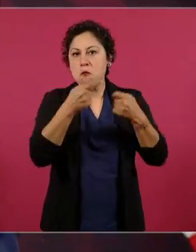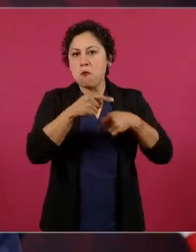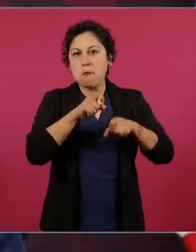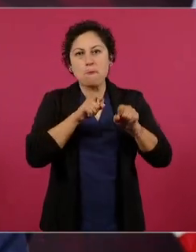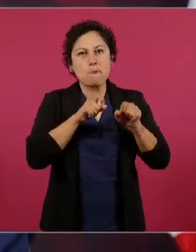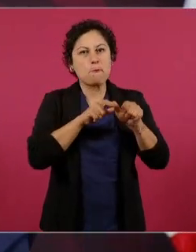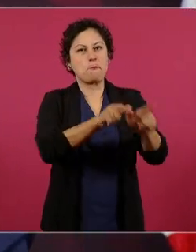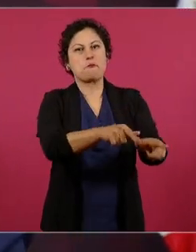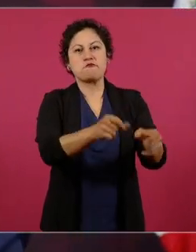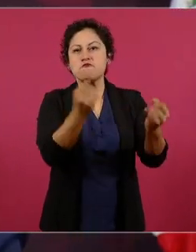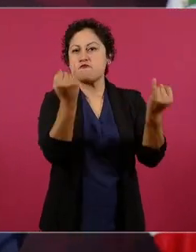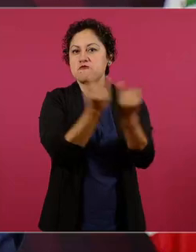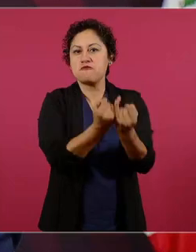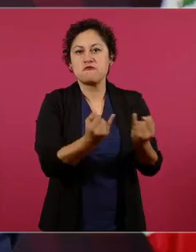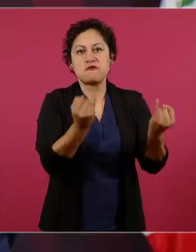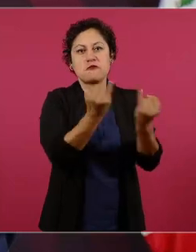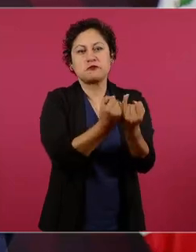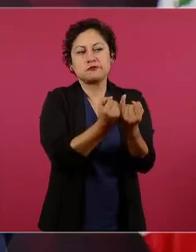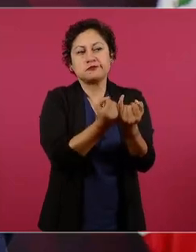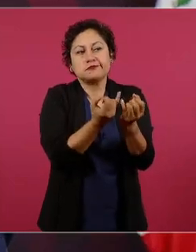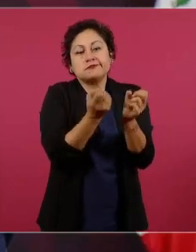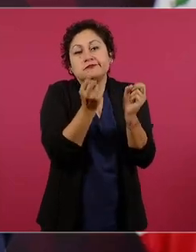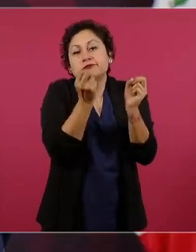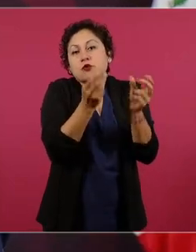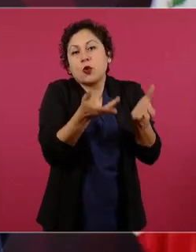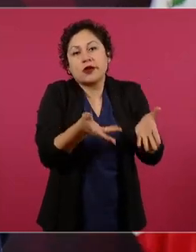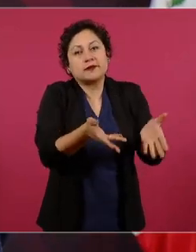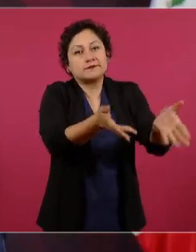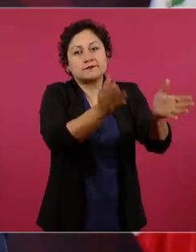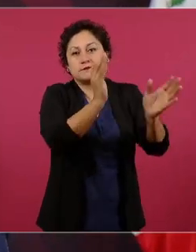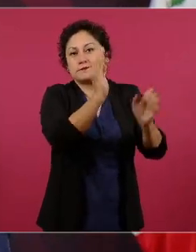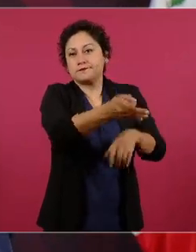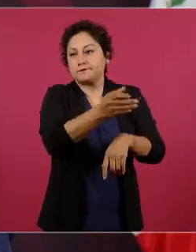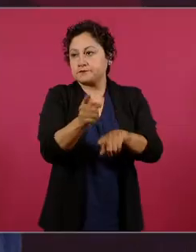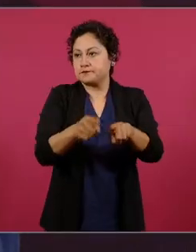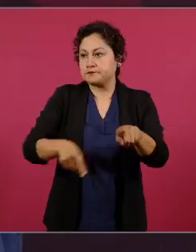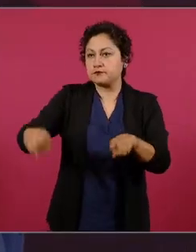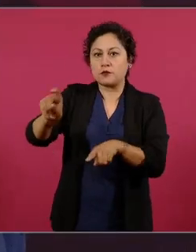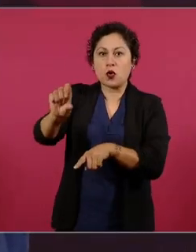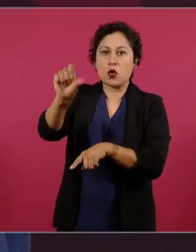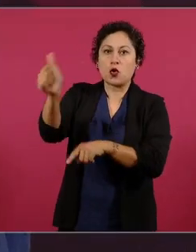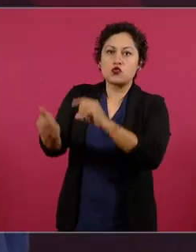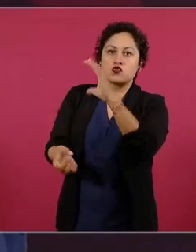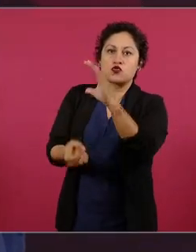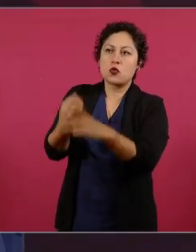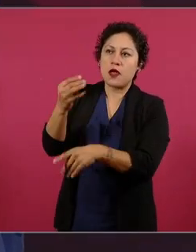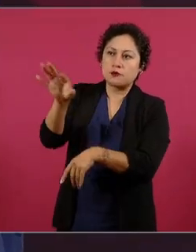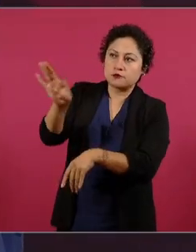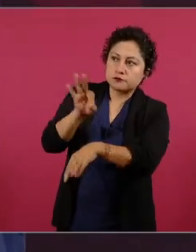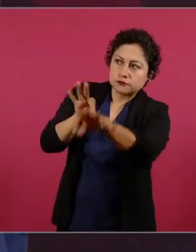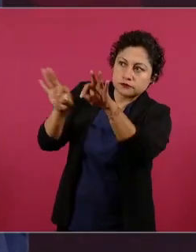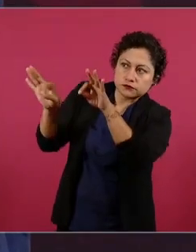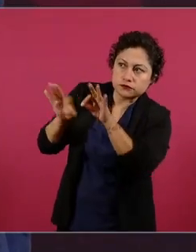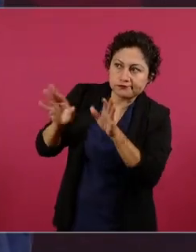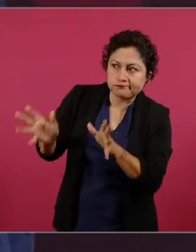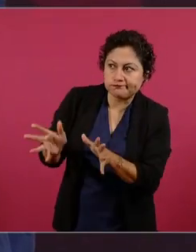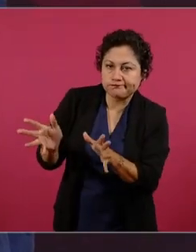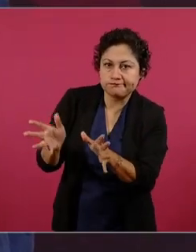Nosotros en la oposición siempre insistíamos, ¿no?, de